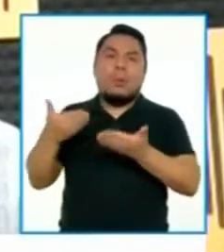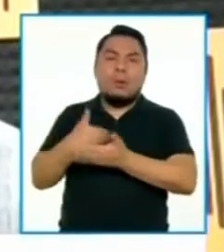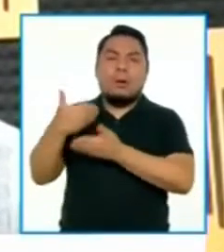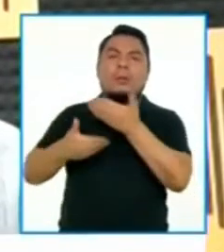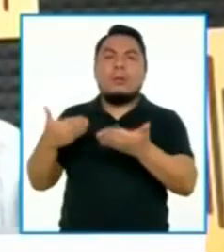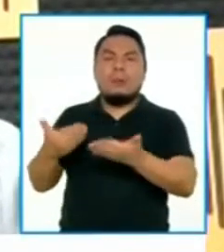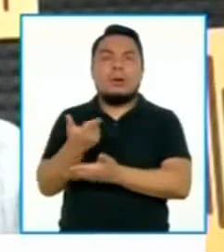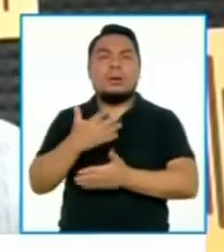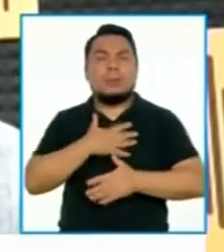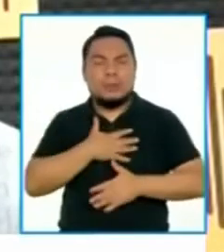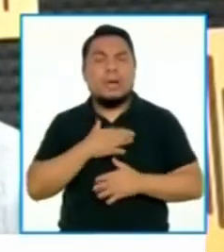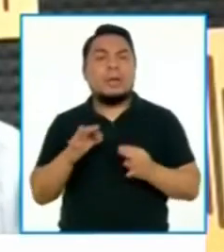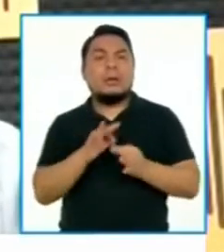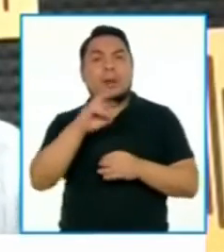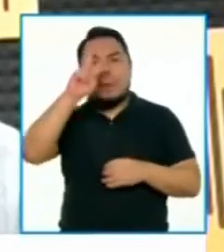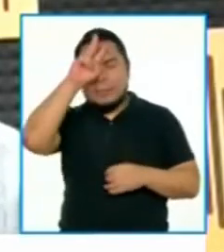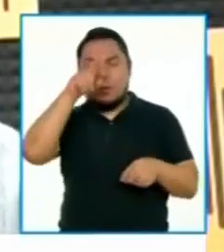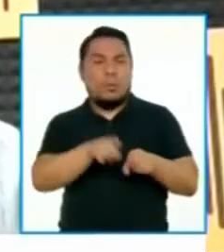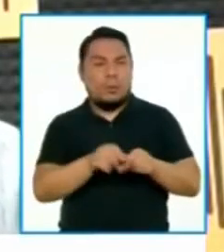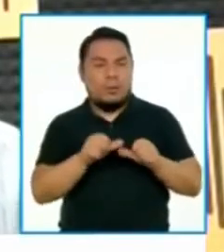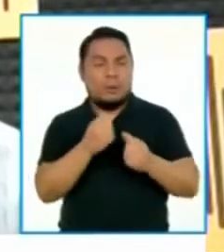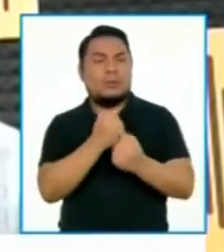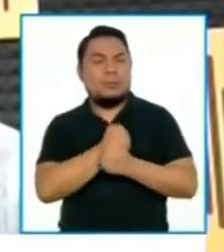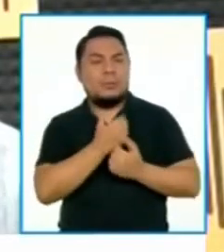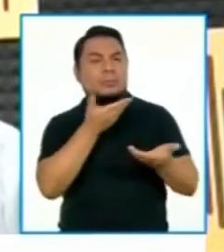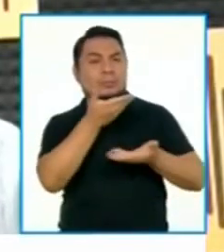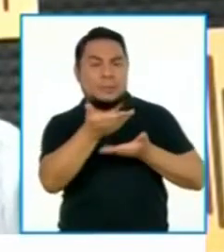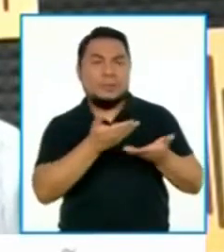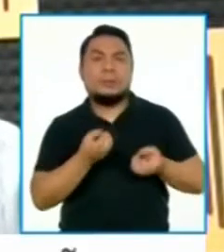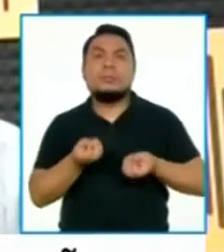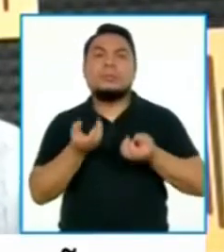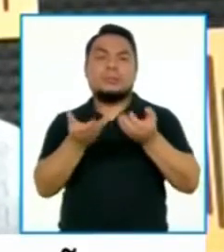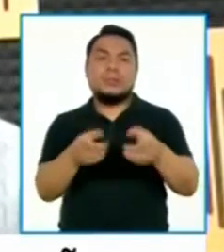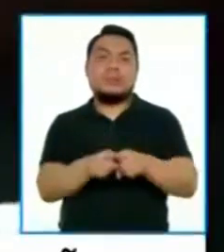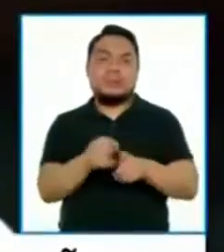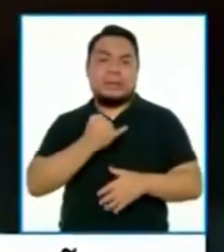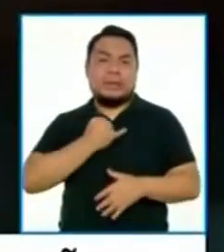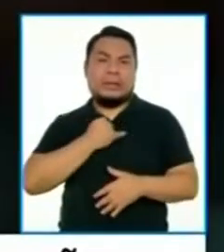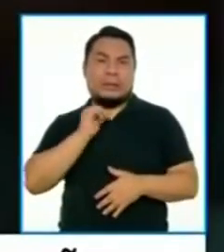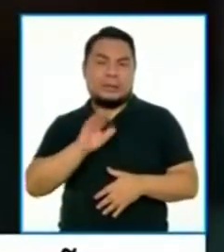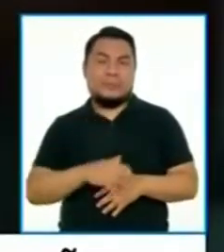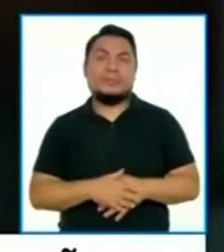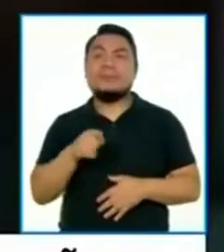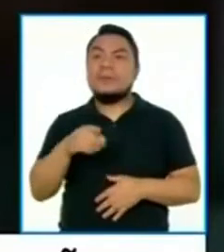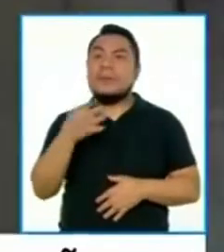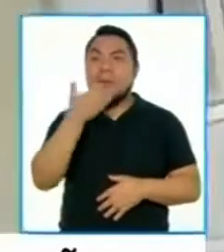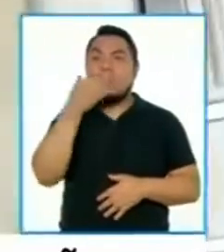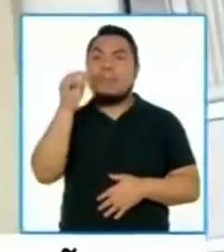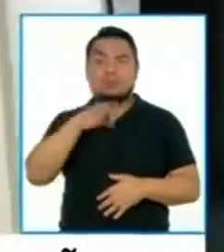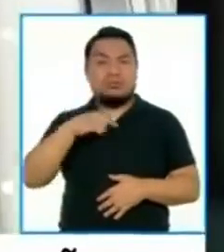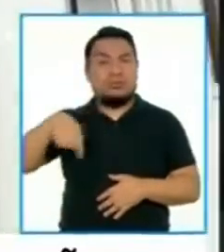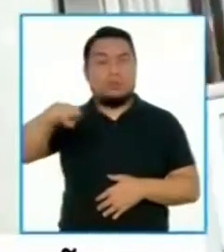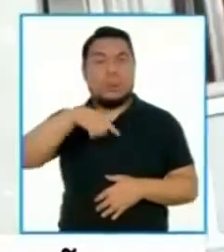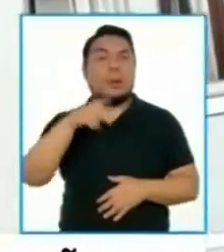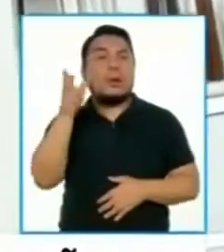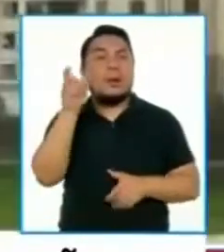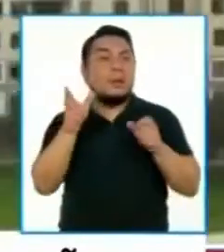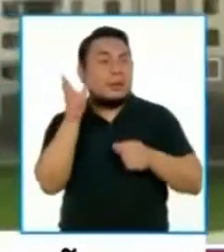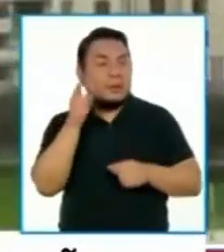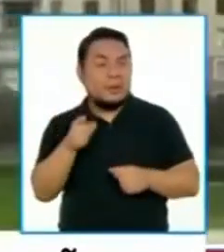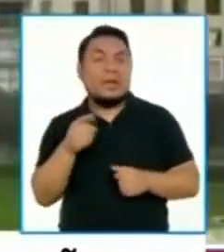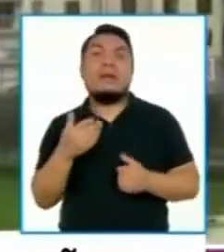de peruanidad, de cohesión, de hermandad, de integración y de identidad. Mantener la preferencia del oyente no es tarea